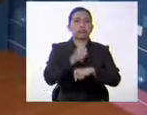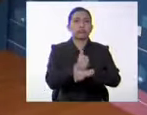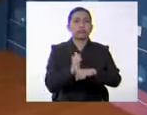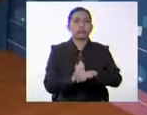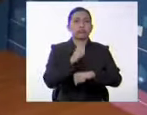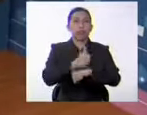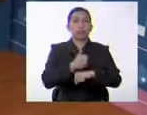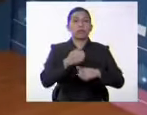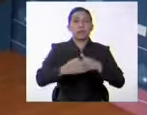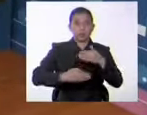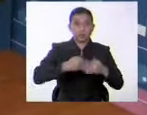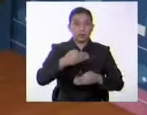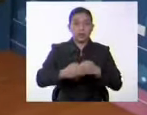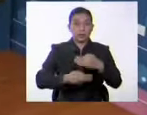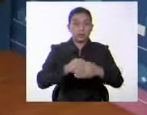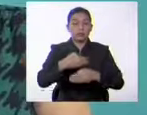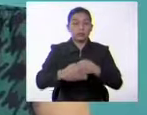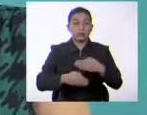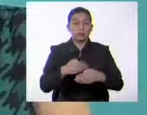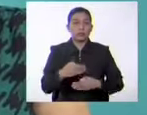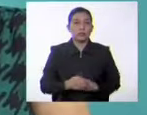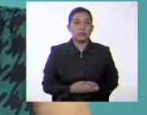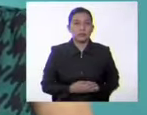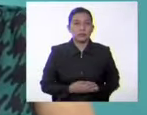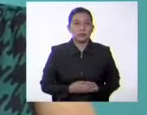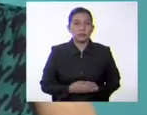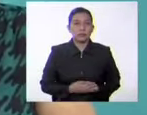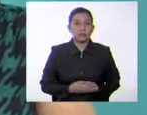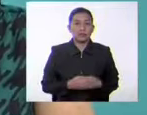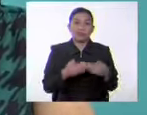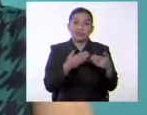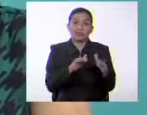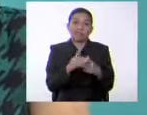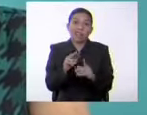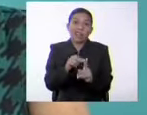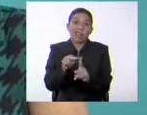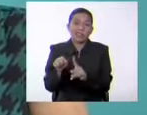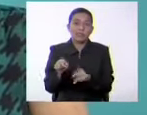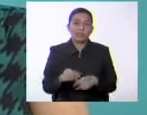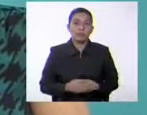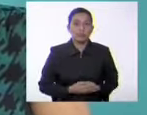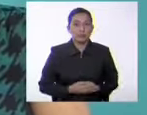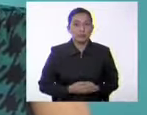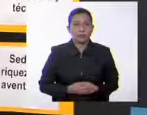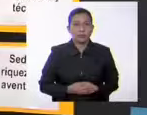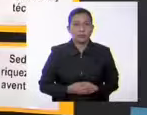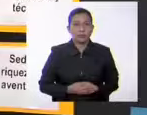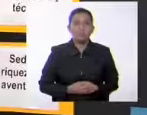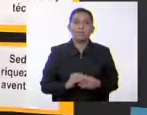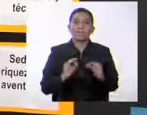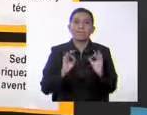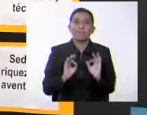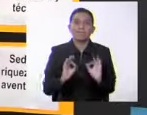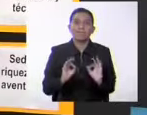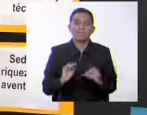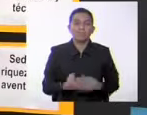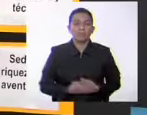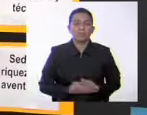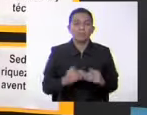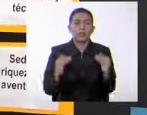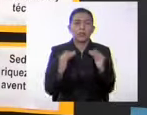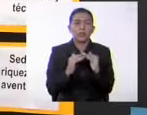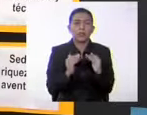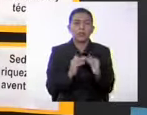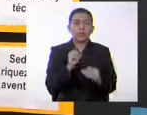muy bien describiste, ¿verdad?, con las características que mencionamos. Excelente, Kirian. También vamos